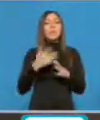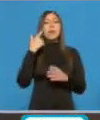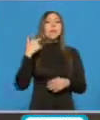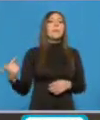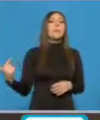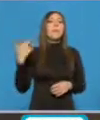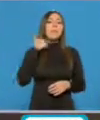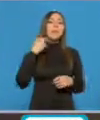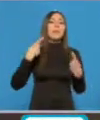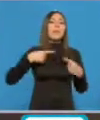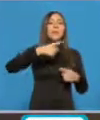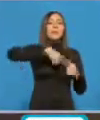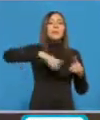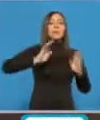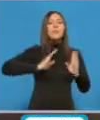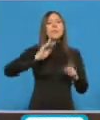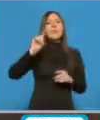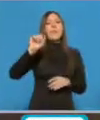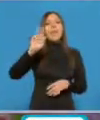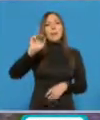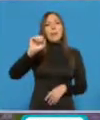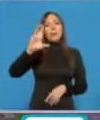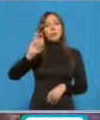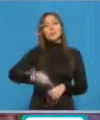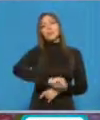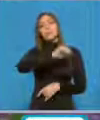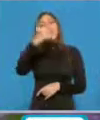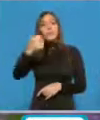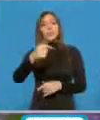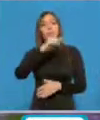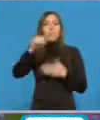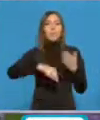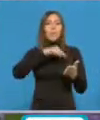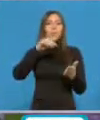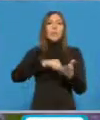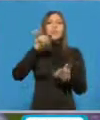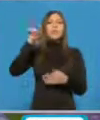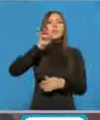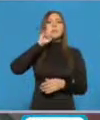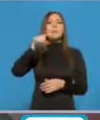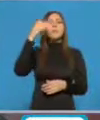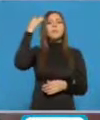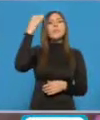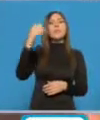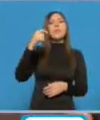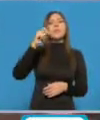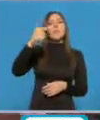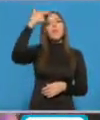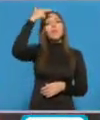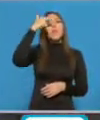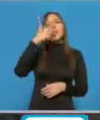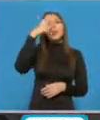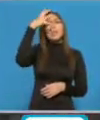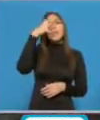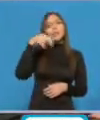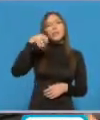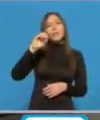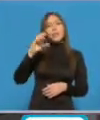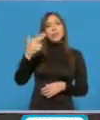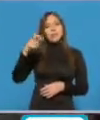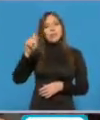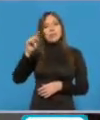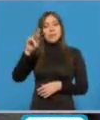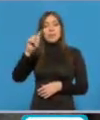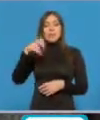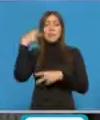primera aparición en México. La segunda es en La Noche Triste. Ay, ¿en Según serio? se Ahí dice. estuvo presente. Según se dice.